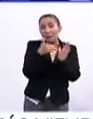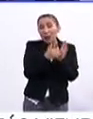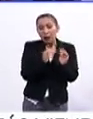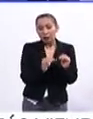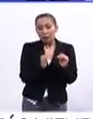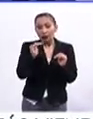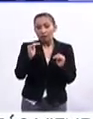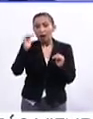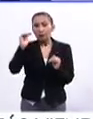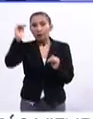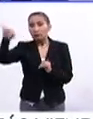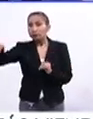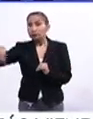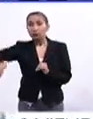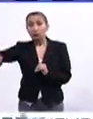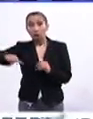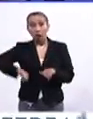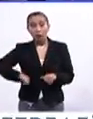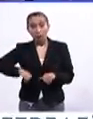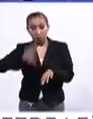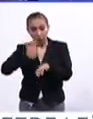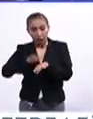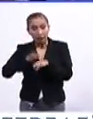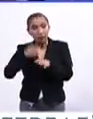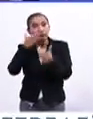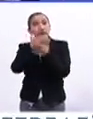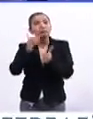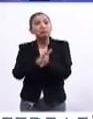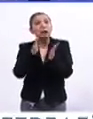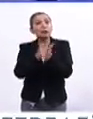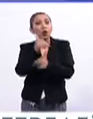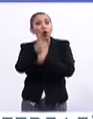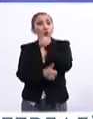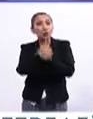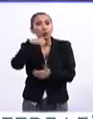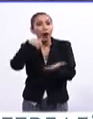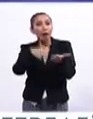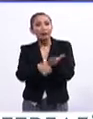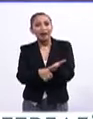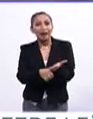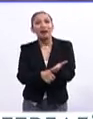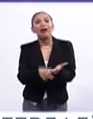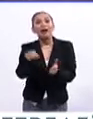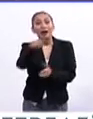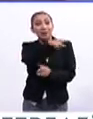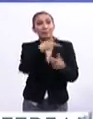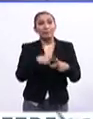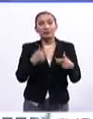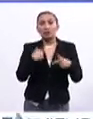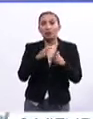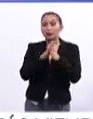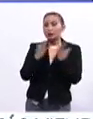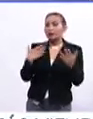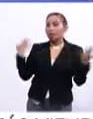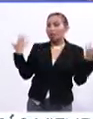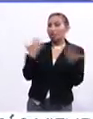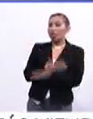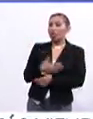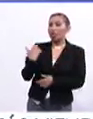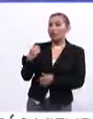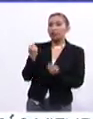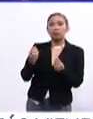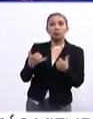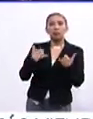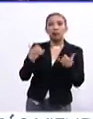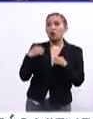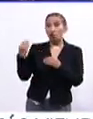ha ido creciendo el interés por participar en este concurso. Y los autores pues se quedan admirados, ¿no? Por supuesto